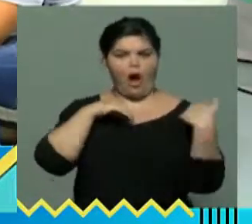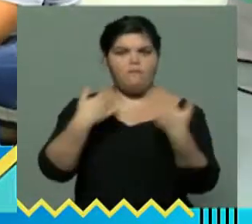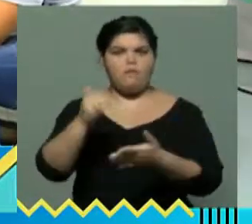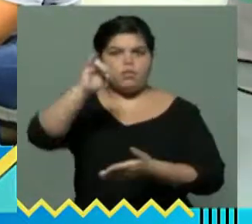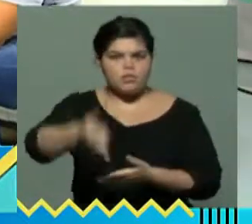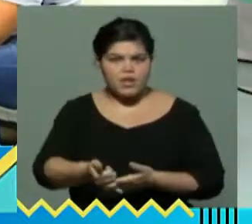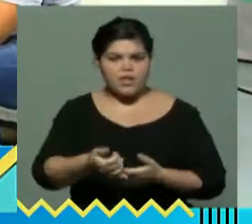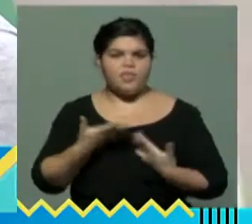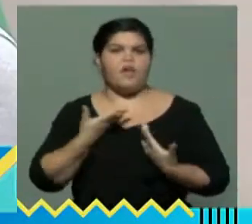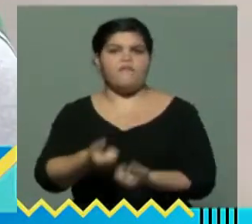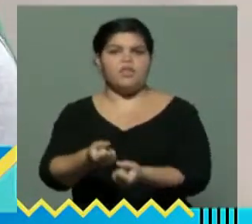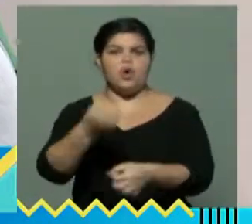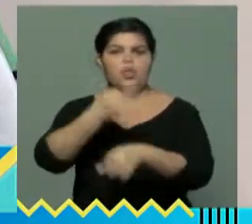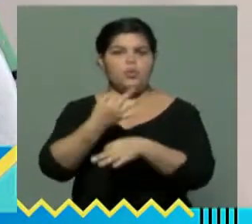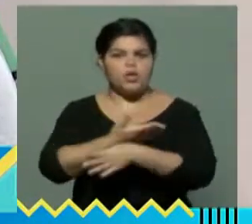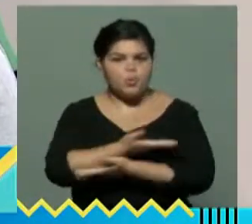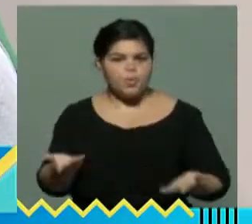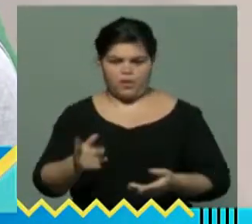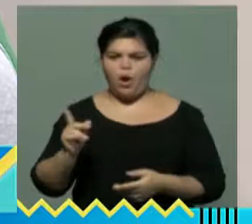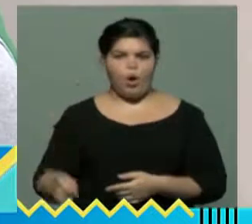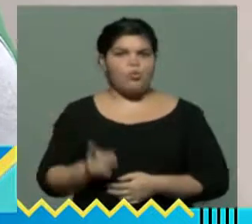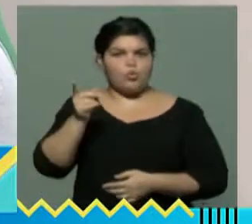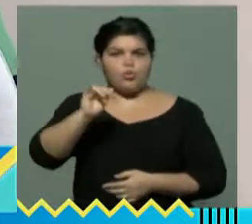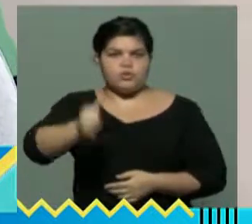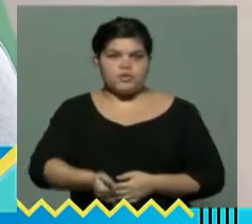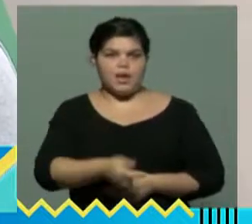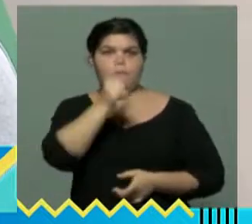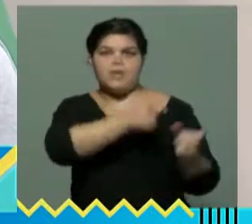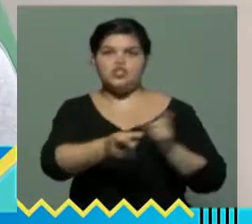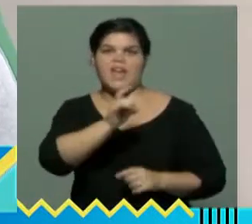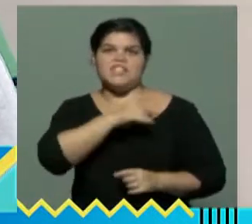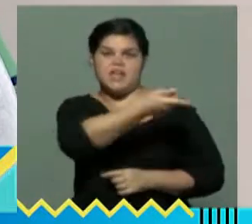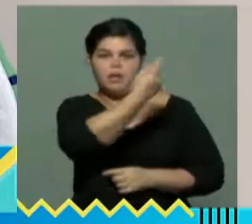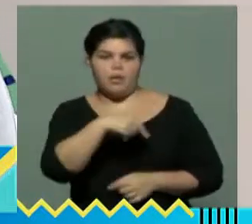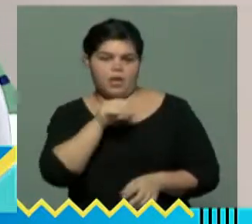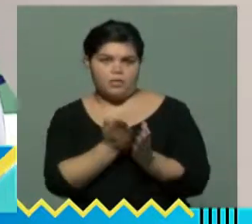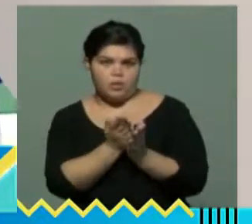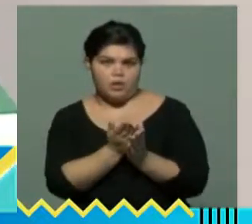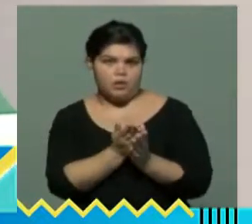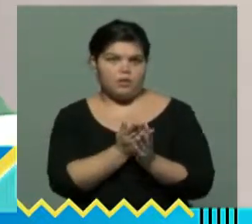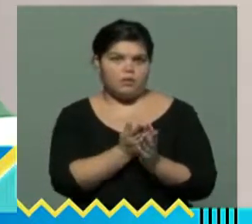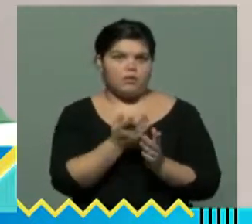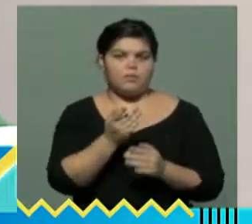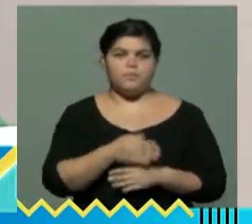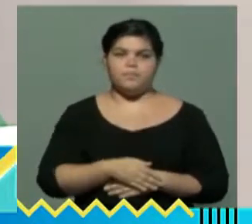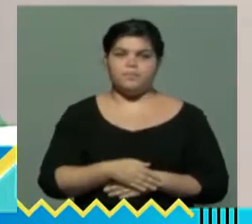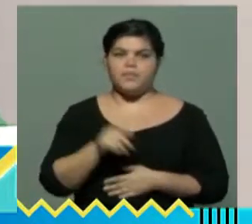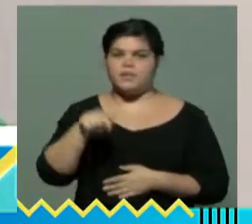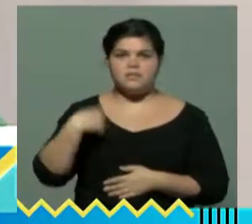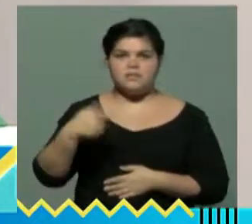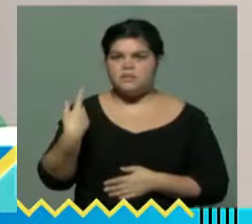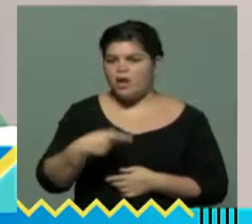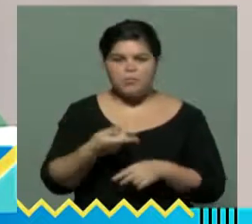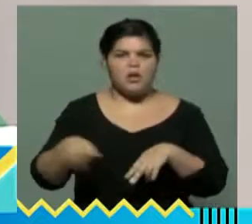la educación pública y para mí es un orgullo que tengan hermanos chilenos que vengan acá. Agarrar un caso tampoco sirve para generalizar. Pero se repetían muchos